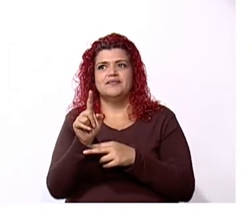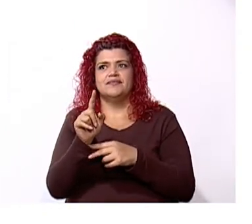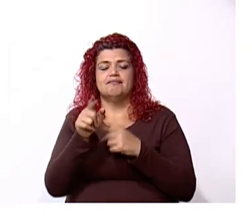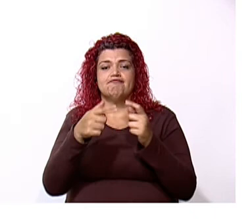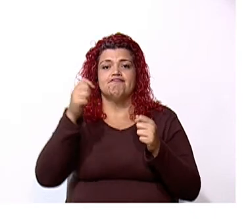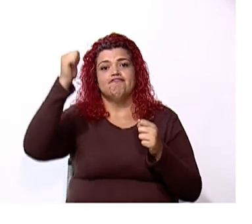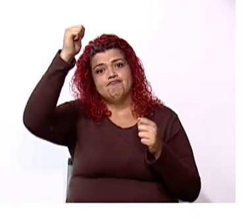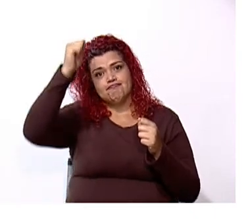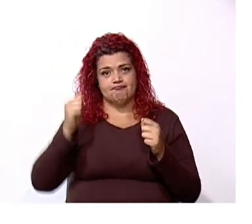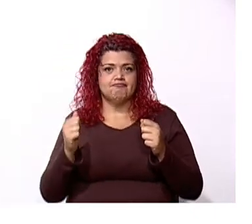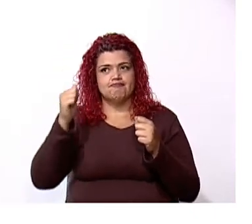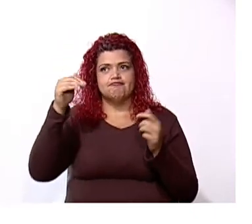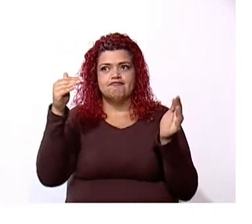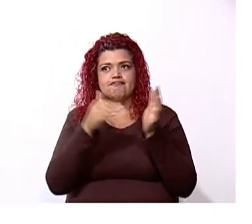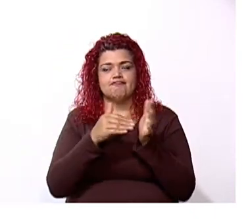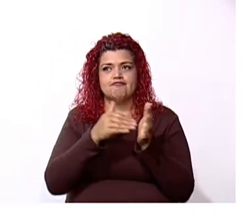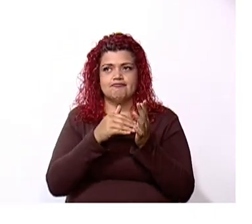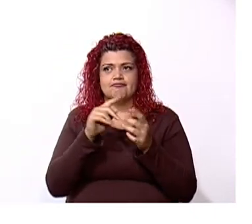Giramos de nuevo la ruleta.